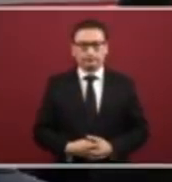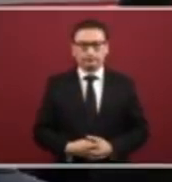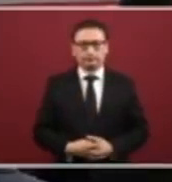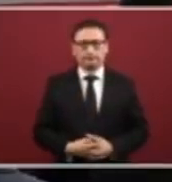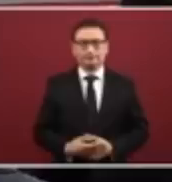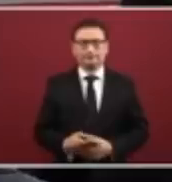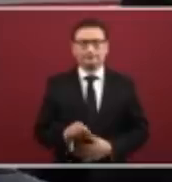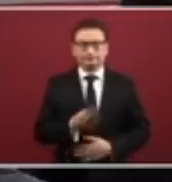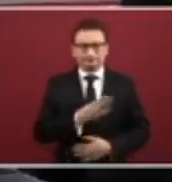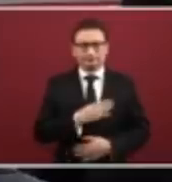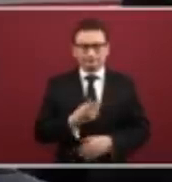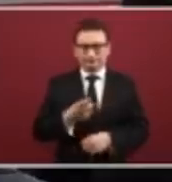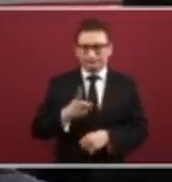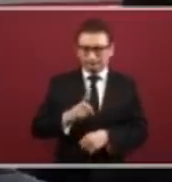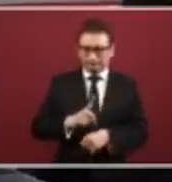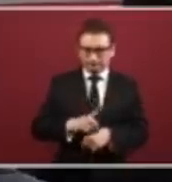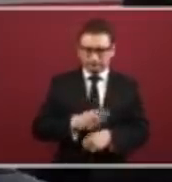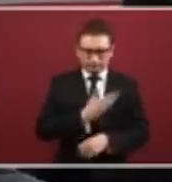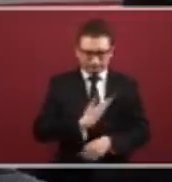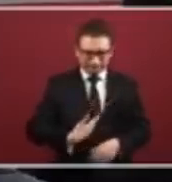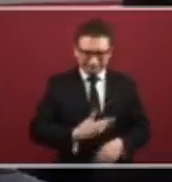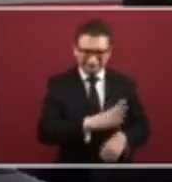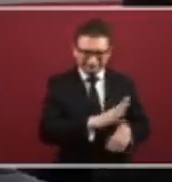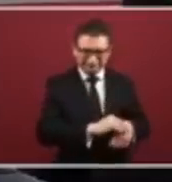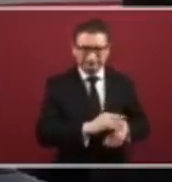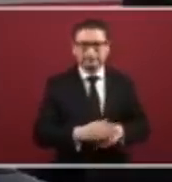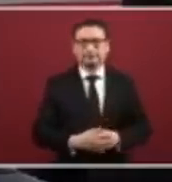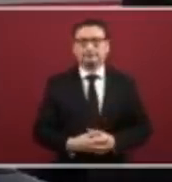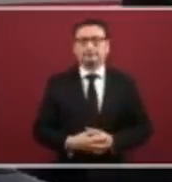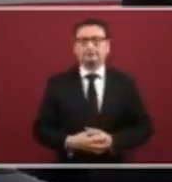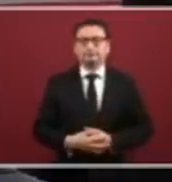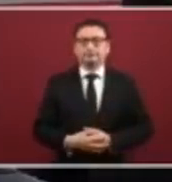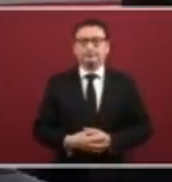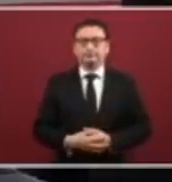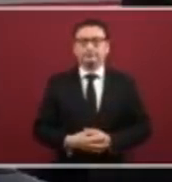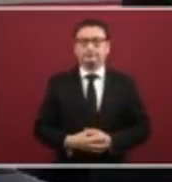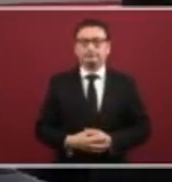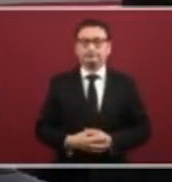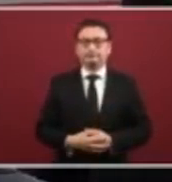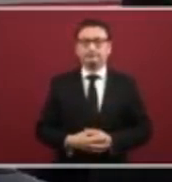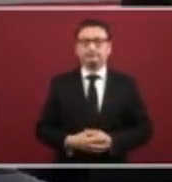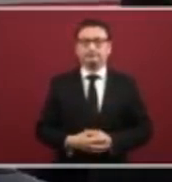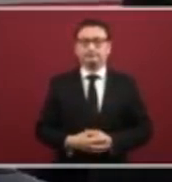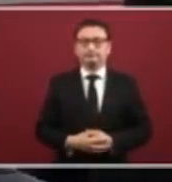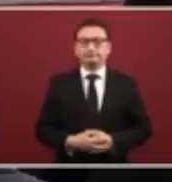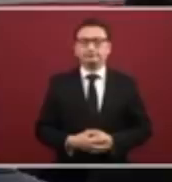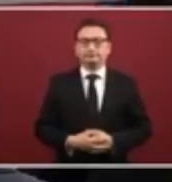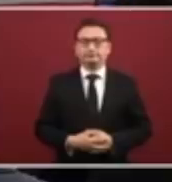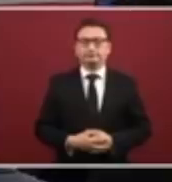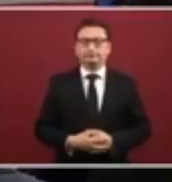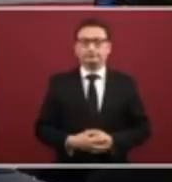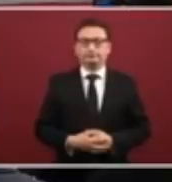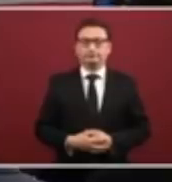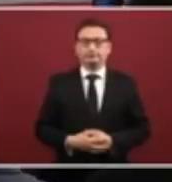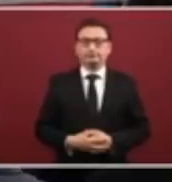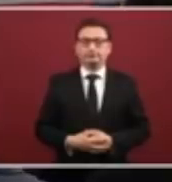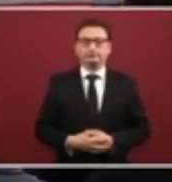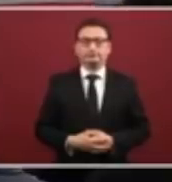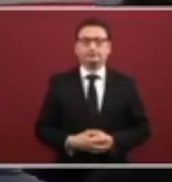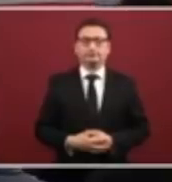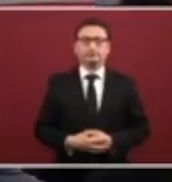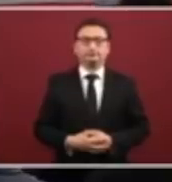Buenos días, con su permiso, señor presidente. Bueno, nada más comentarles